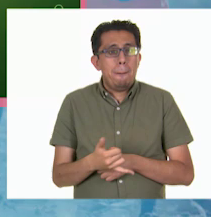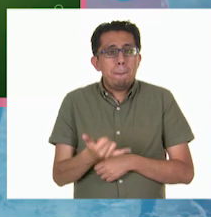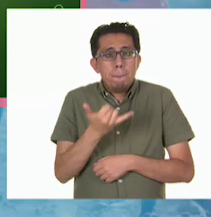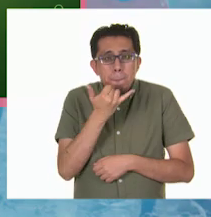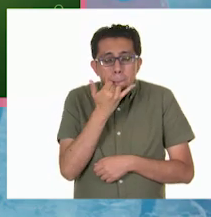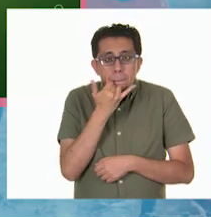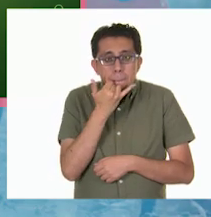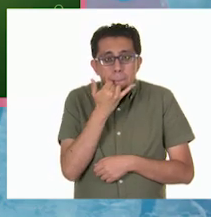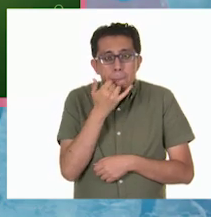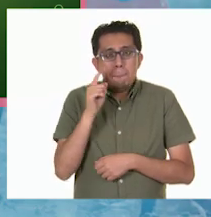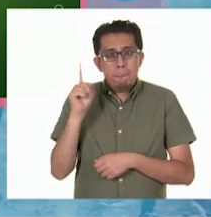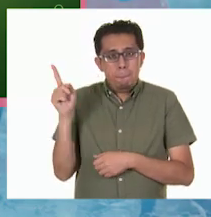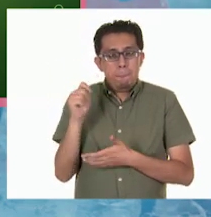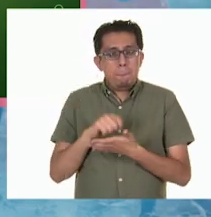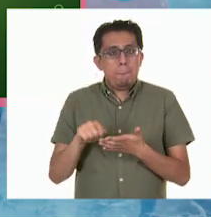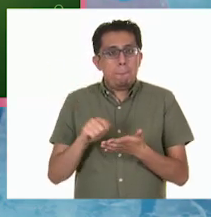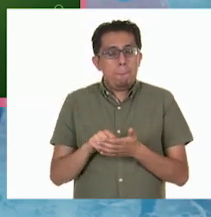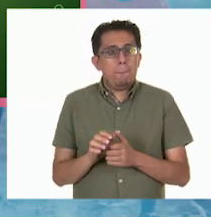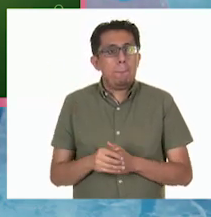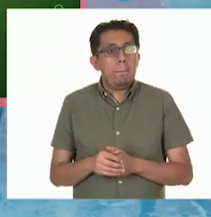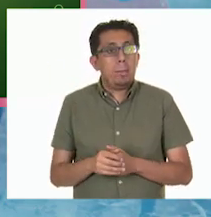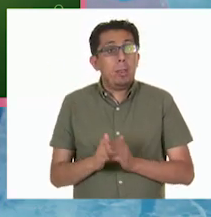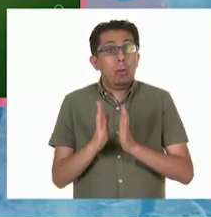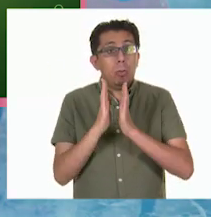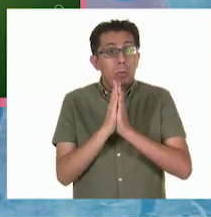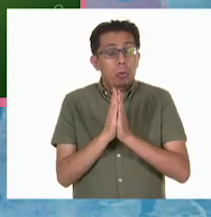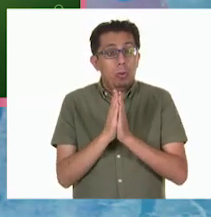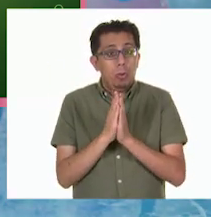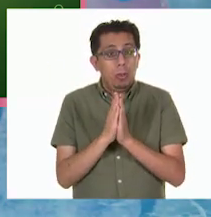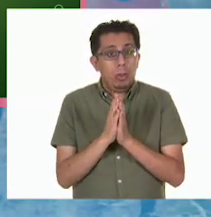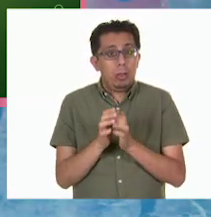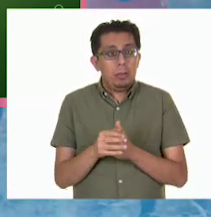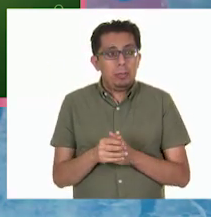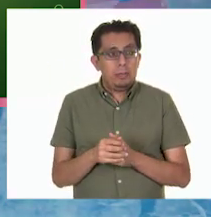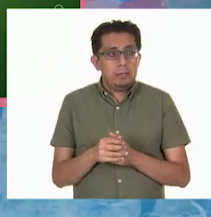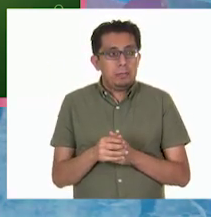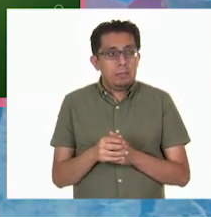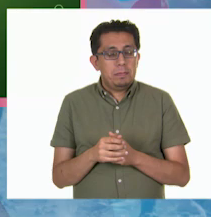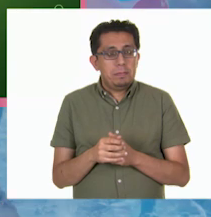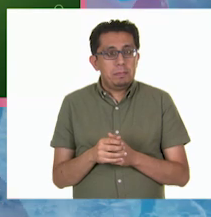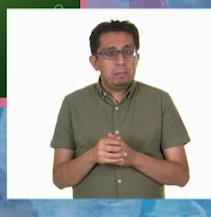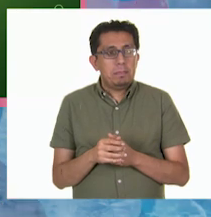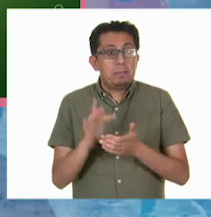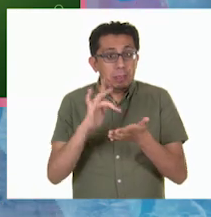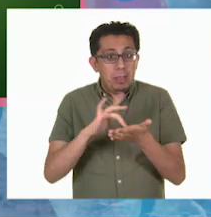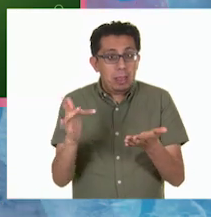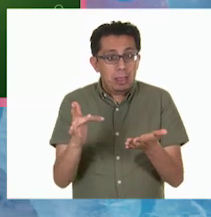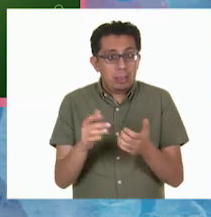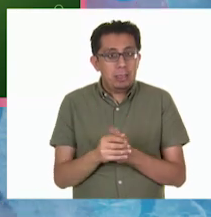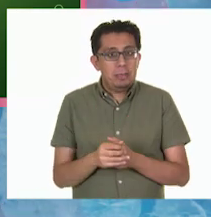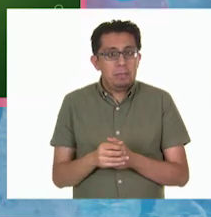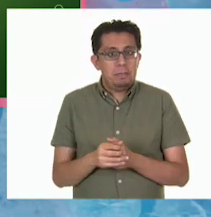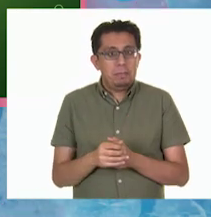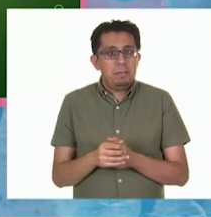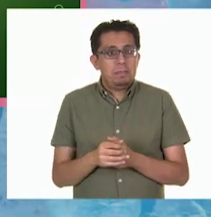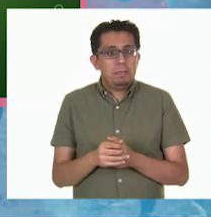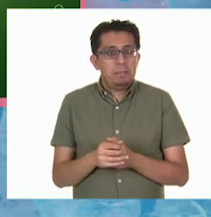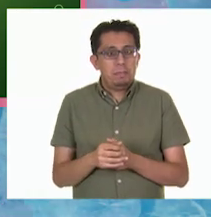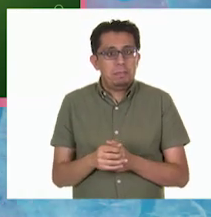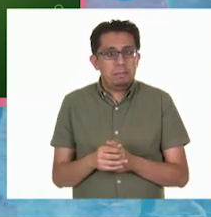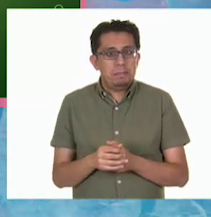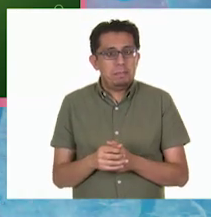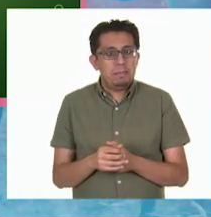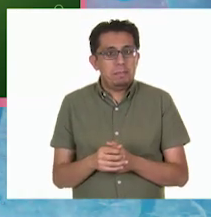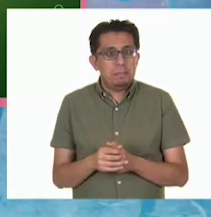Wikawa. ¿Por favor? Perrico. Perrico. ¿Gracias? Matetaraba.